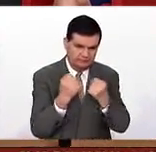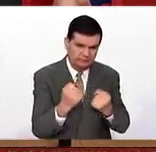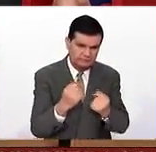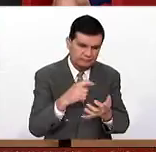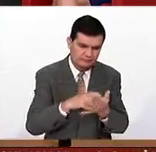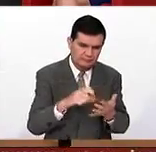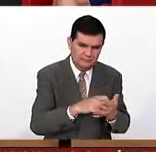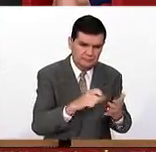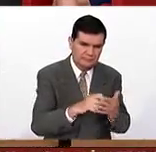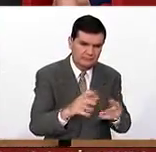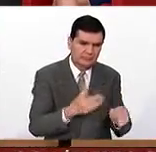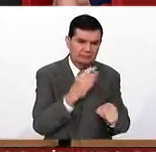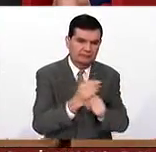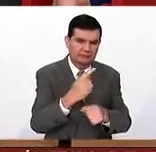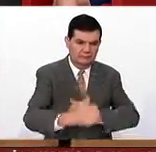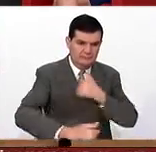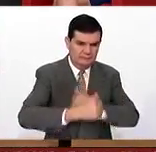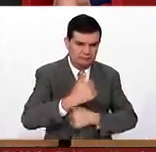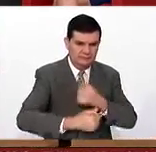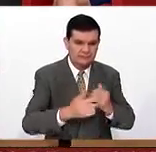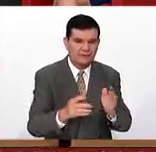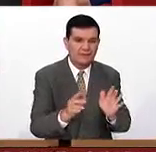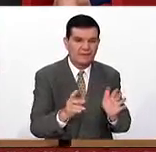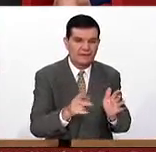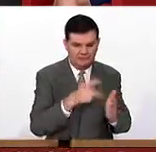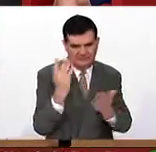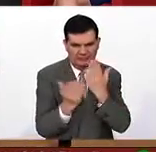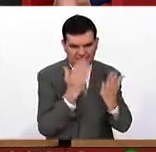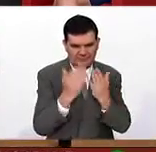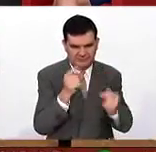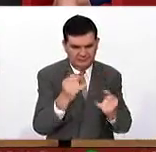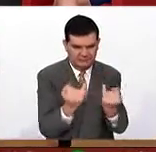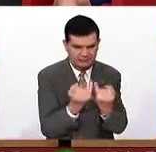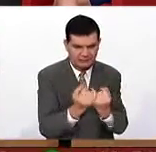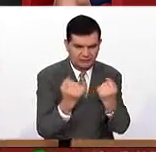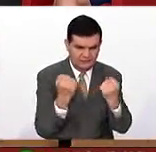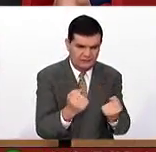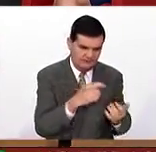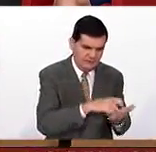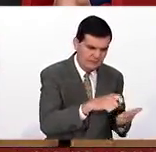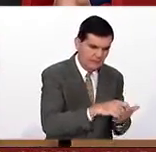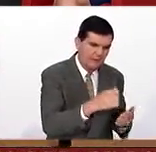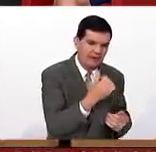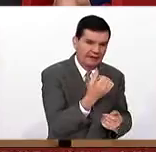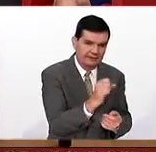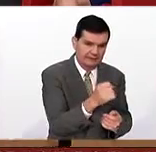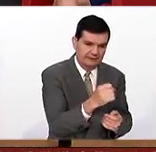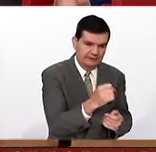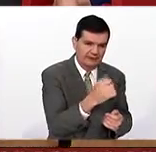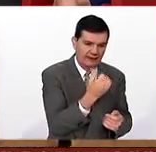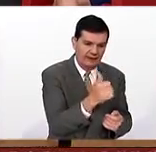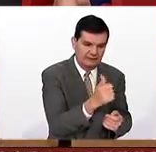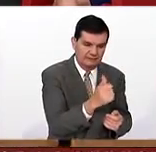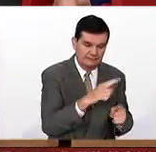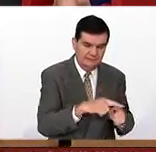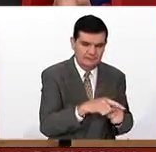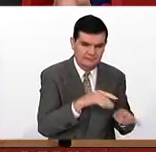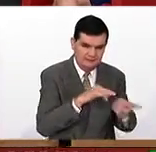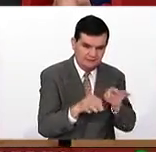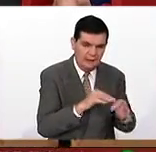de hecho con el regreso a clases que también es bastante fuerte y más aún el regreso a clases es obligado